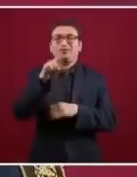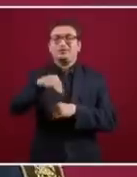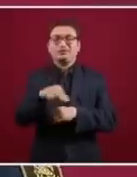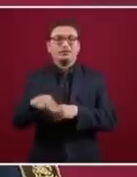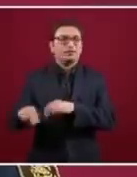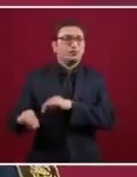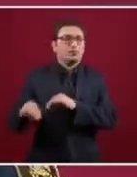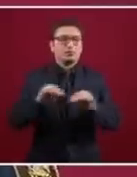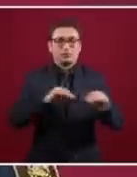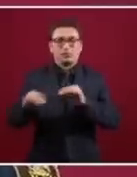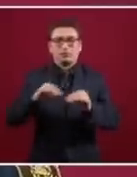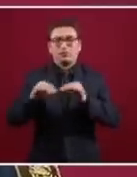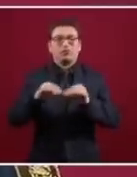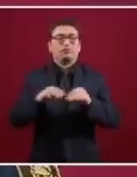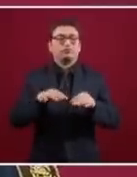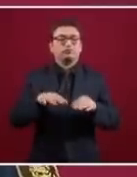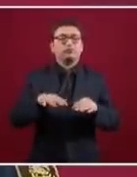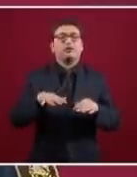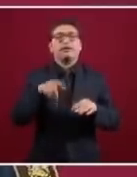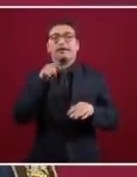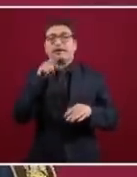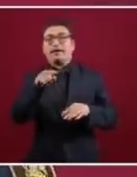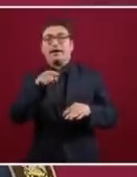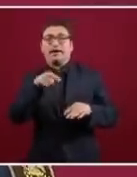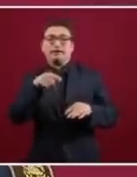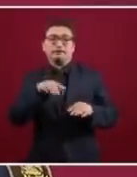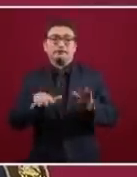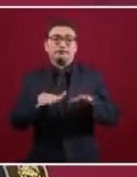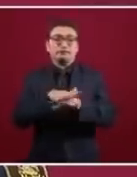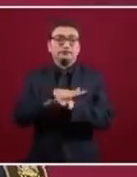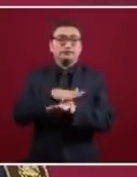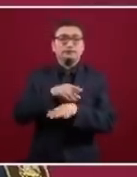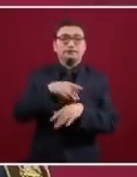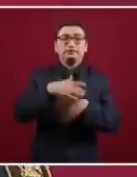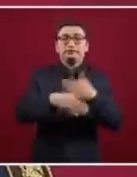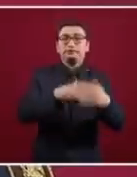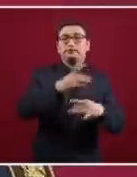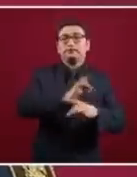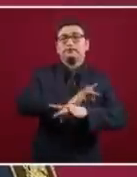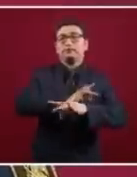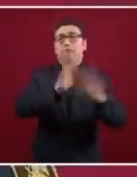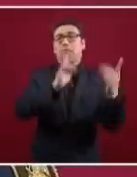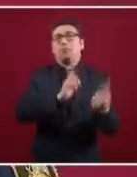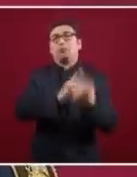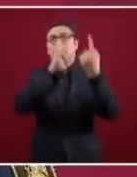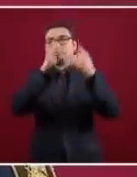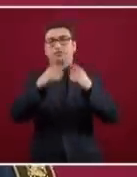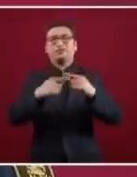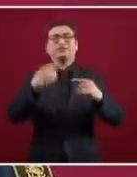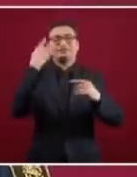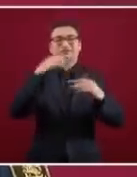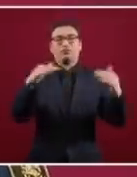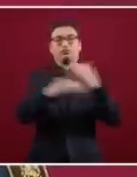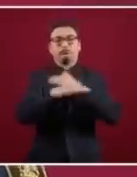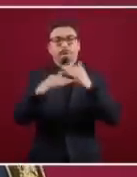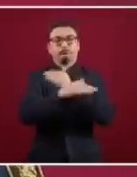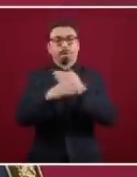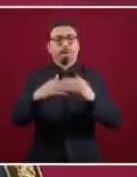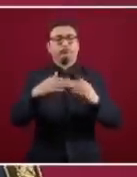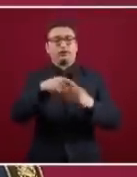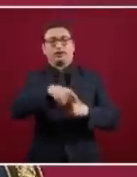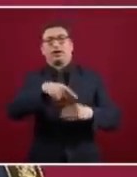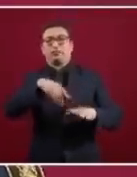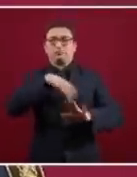es este agredido en un cruce de avenidas ahí se